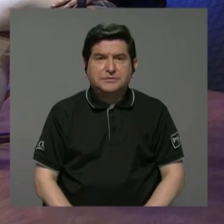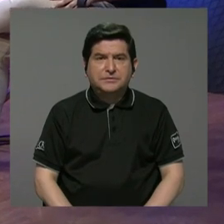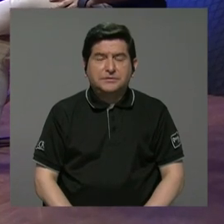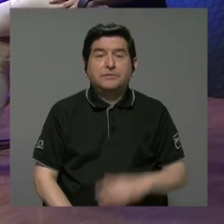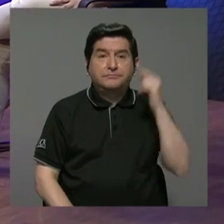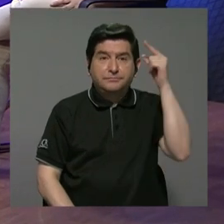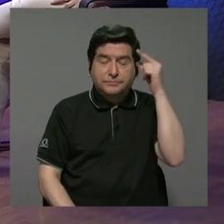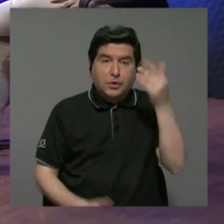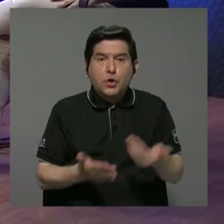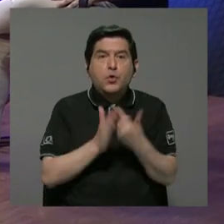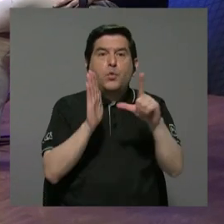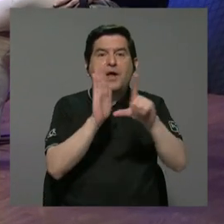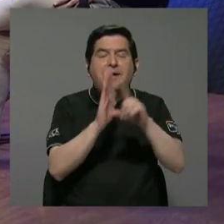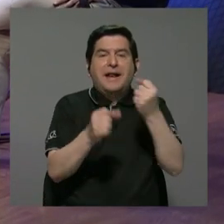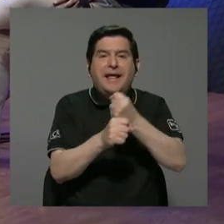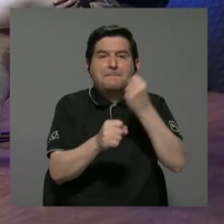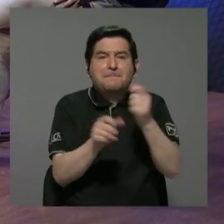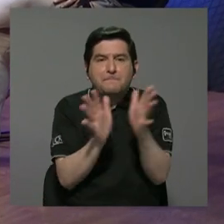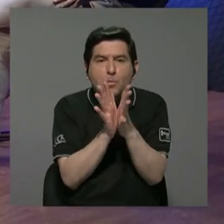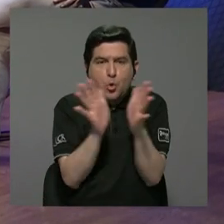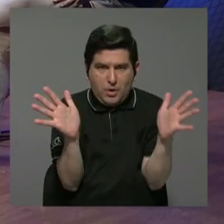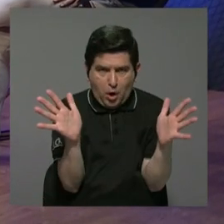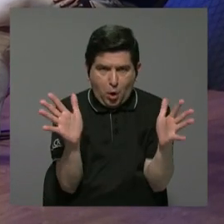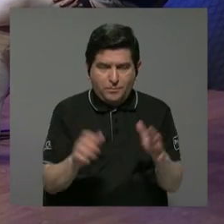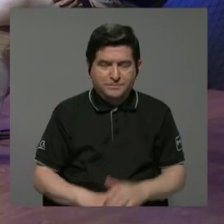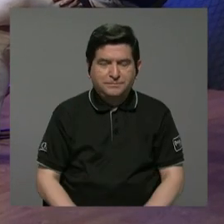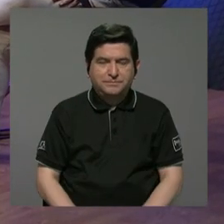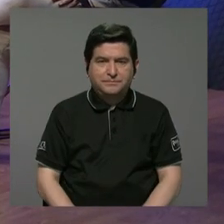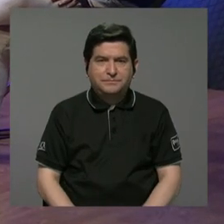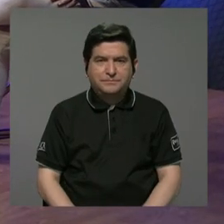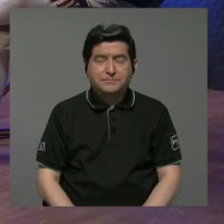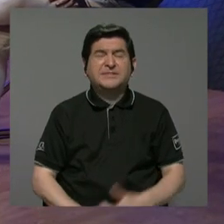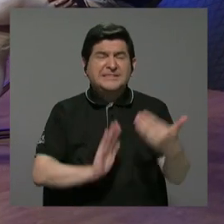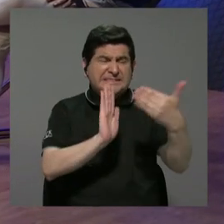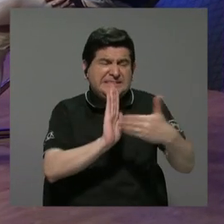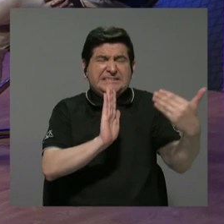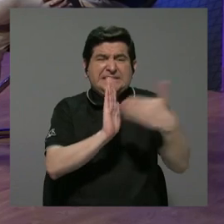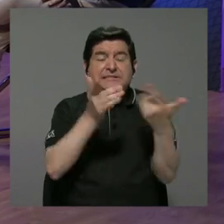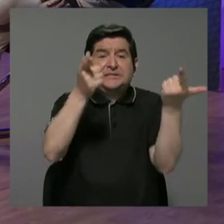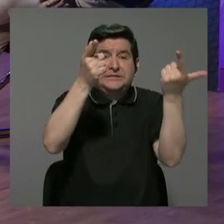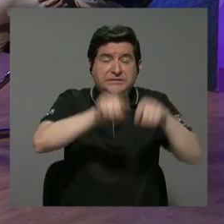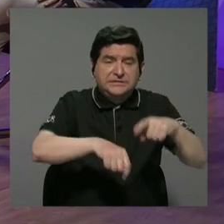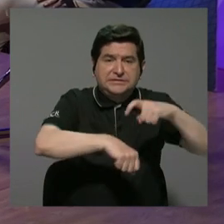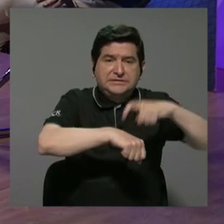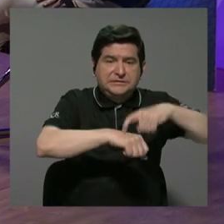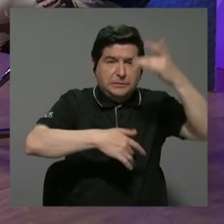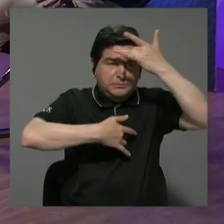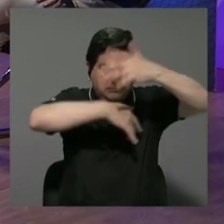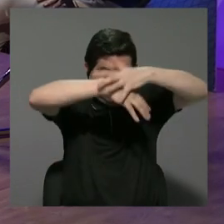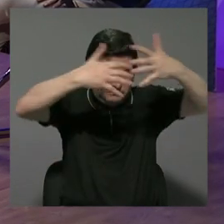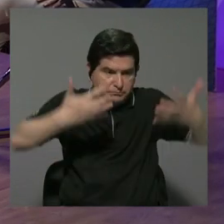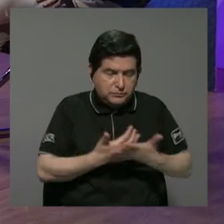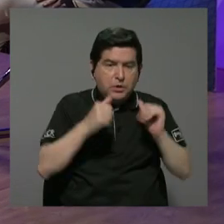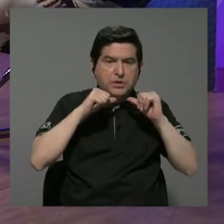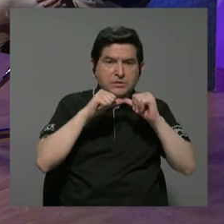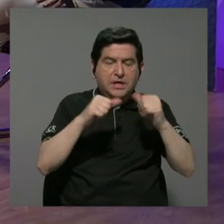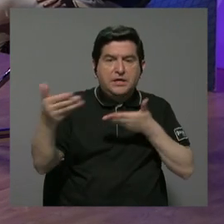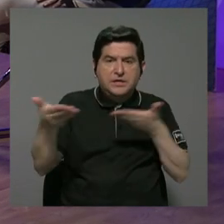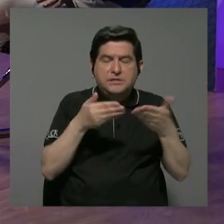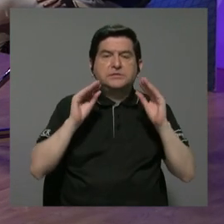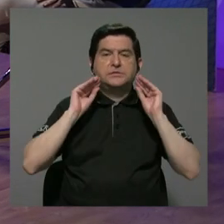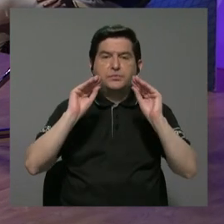por supuesto, la nueva ley de empleo público, tenemos que hablar también de las afectaciones que hubo en tiempos de pandemia para la continuación de los